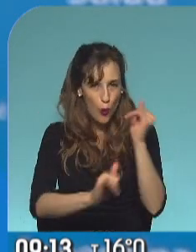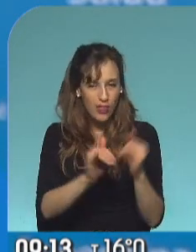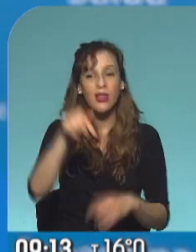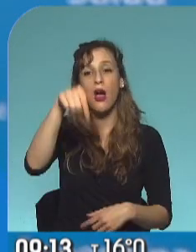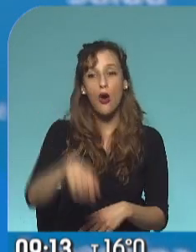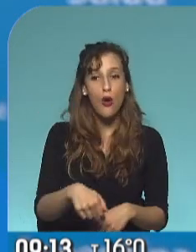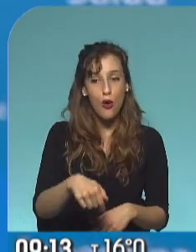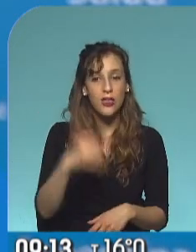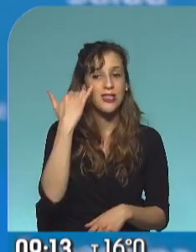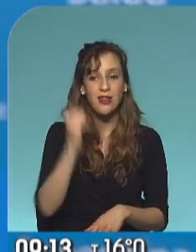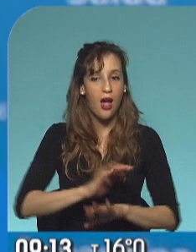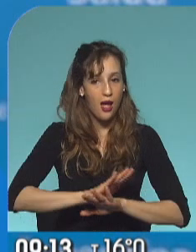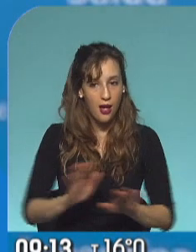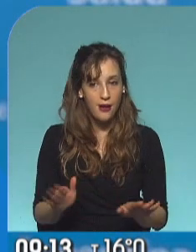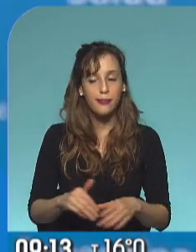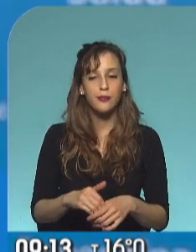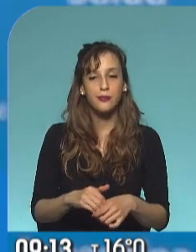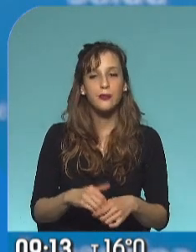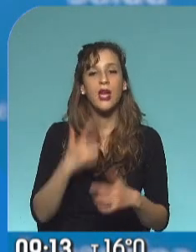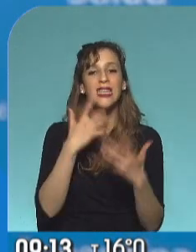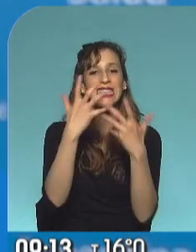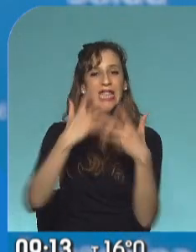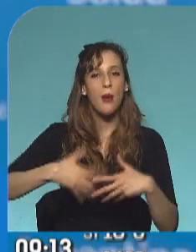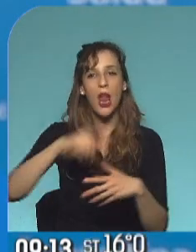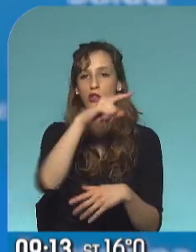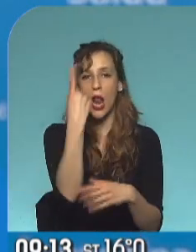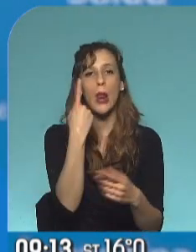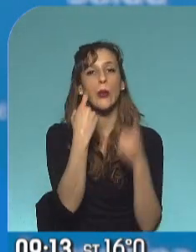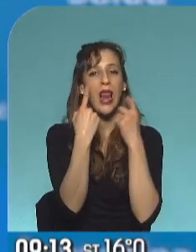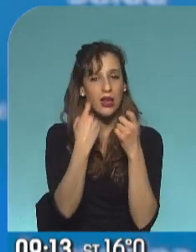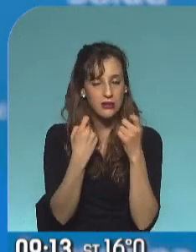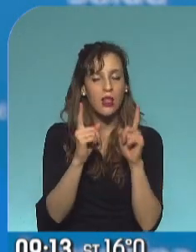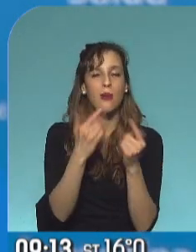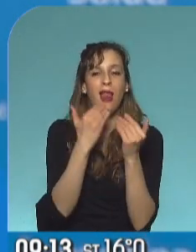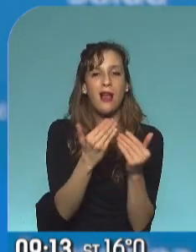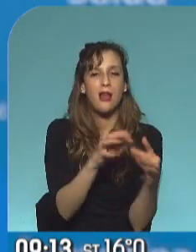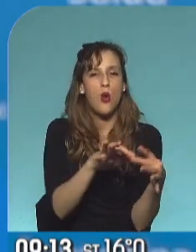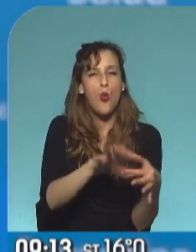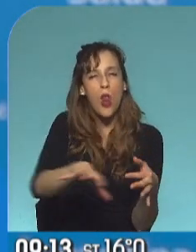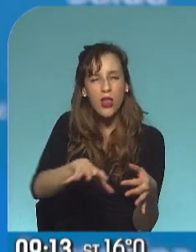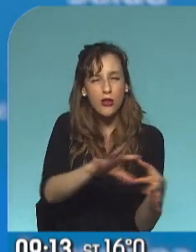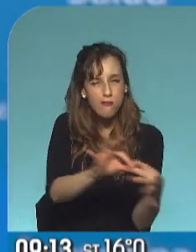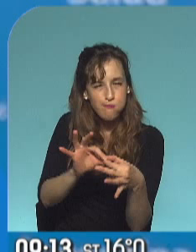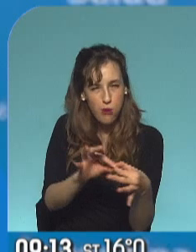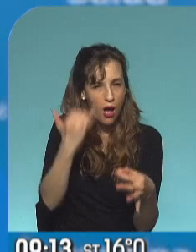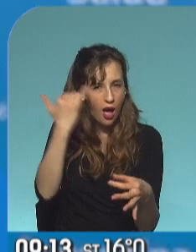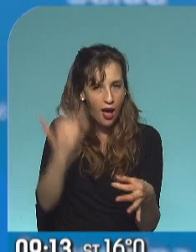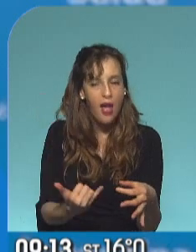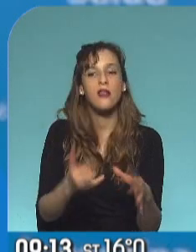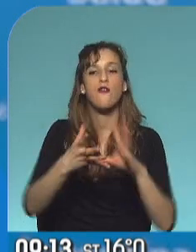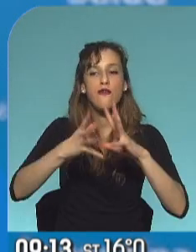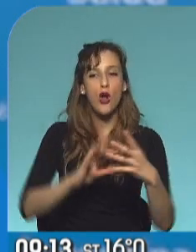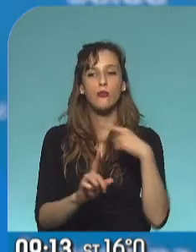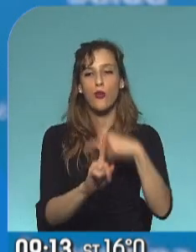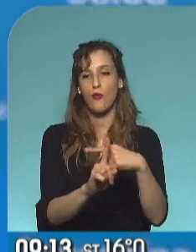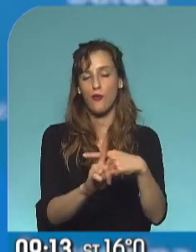habilitada ya en el sistema nacional de vigilancia y en consenso con las jurisdicciones está ampliación de la modalidad de confirmación